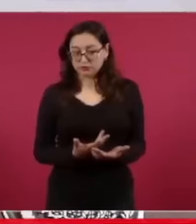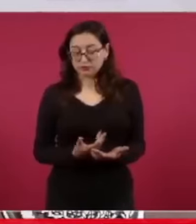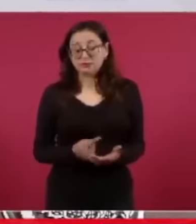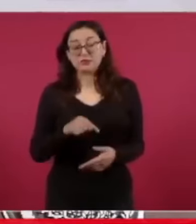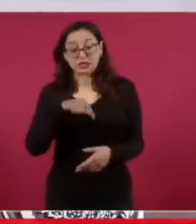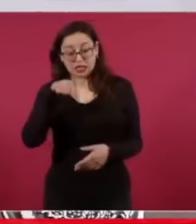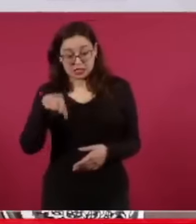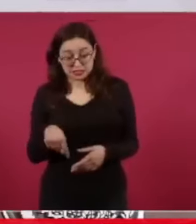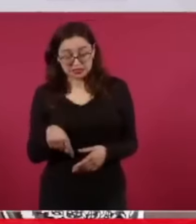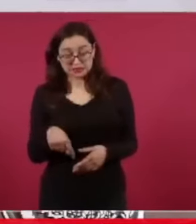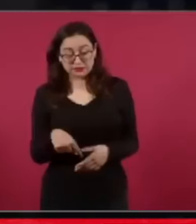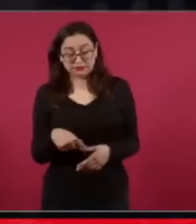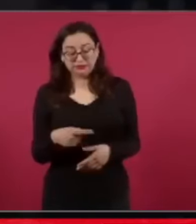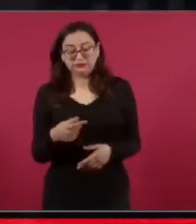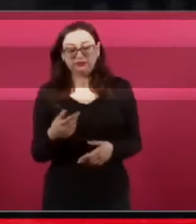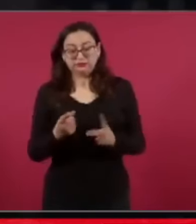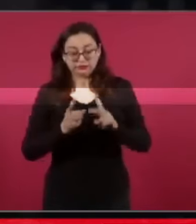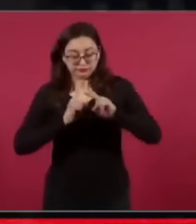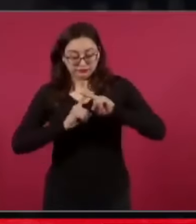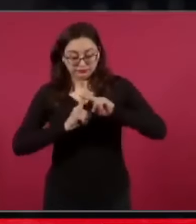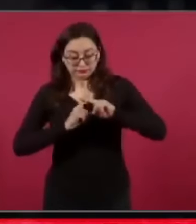Calderón y el PAN